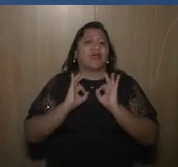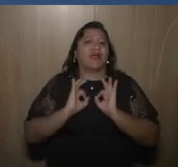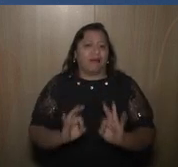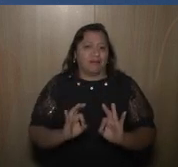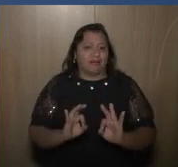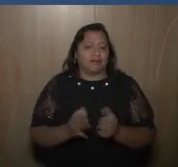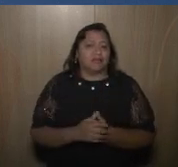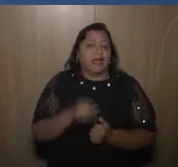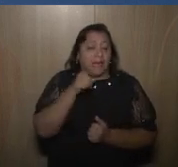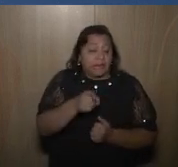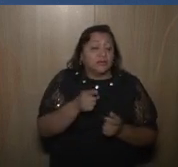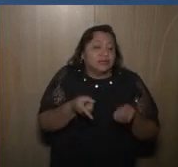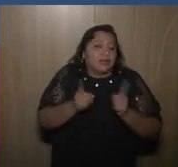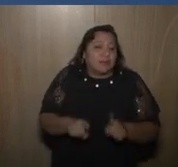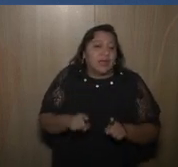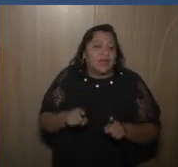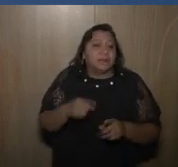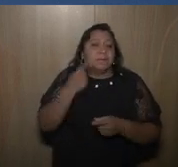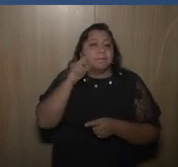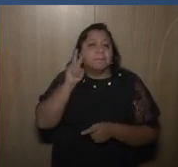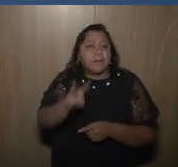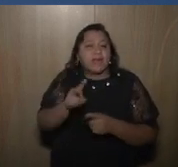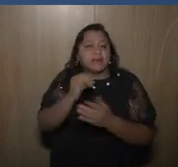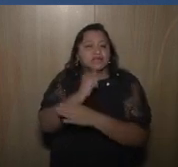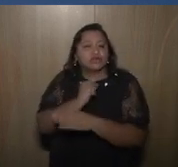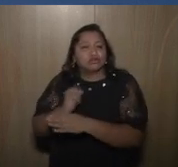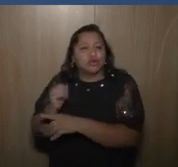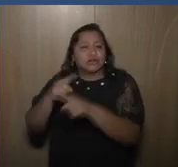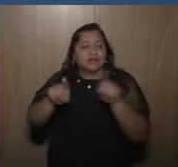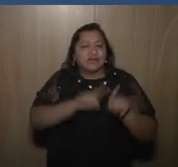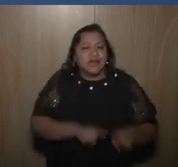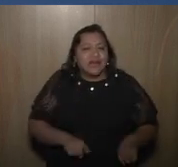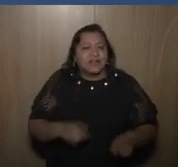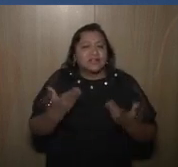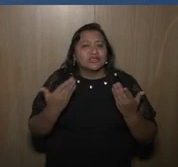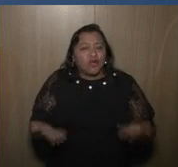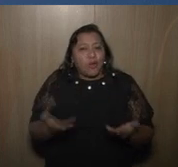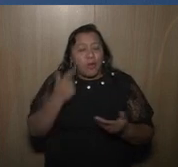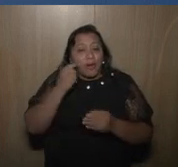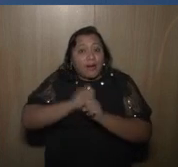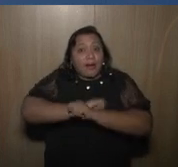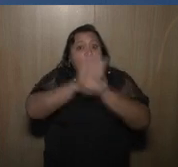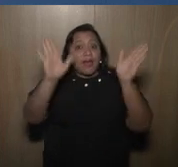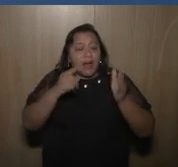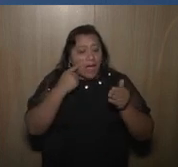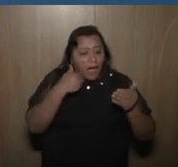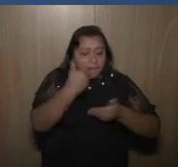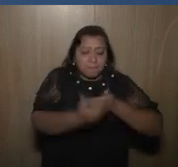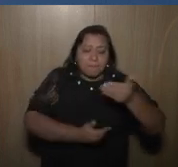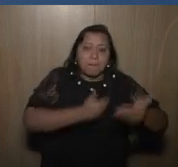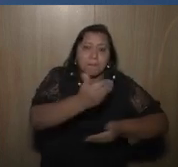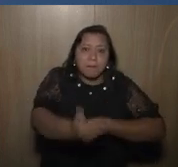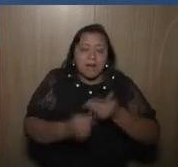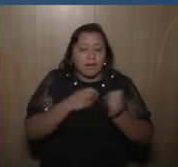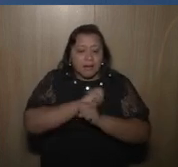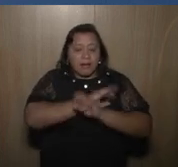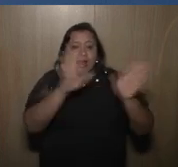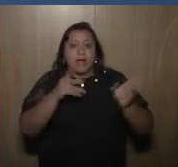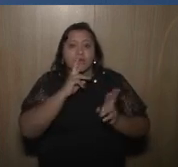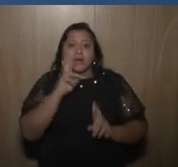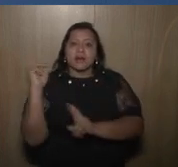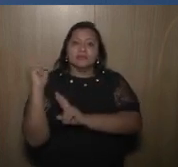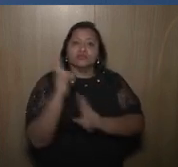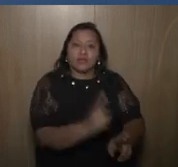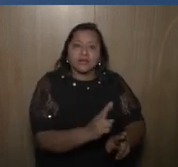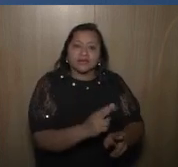es también permitirle a las instituciones tener claridad acerca de sus trámites y darles, por supuesto, el